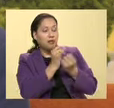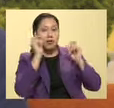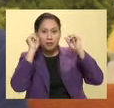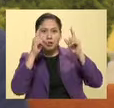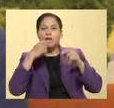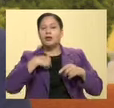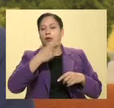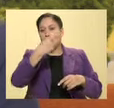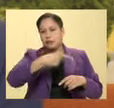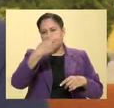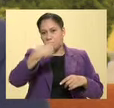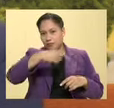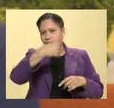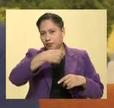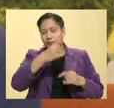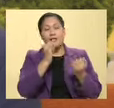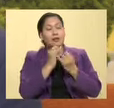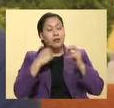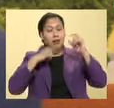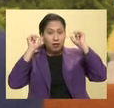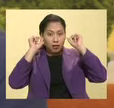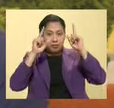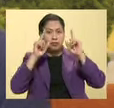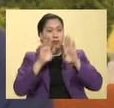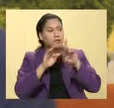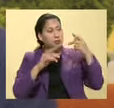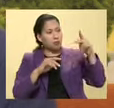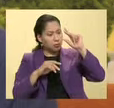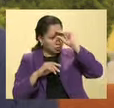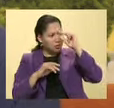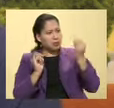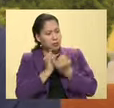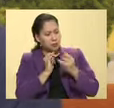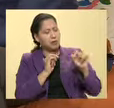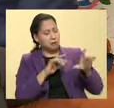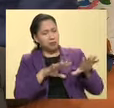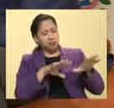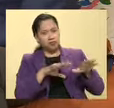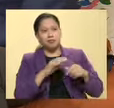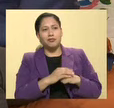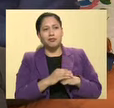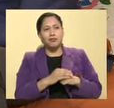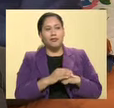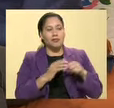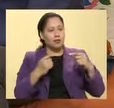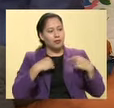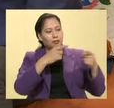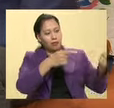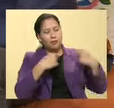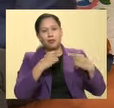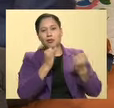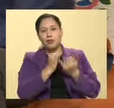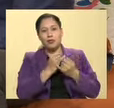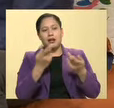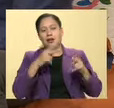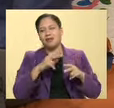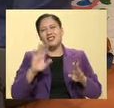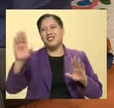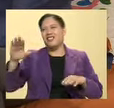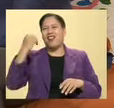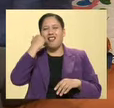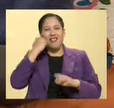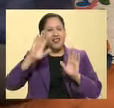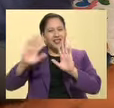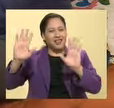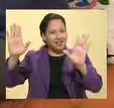le mando muchísimos saludos. Gracias. Y mi admiración también, tu inteligencia, en realidad. La admiración es de este lado para allá y no tendría que ser. No, bueno, basta de